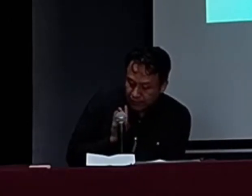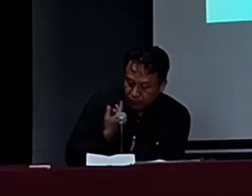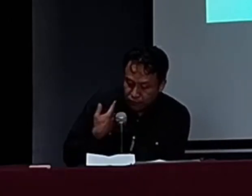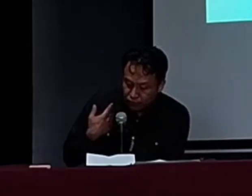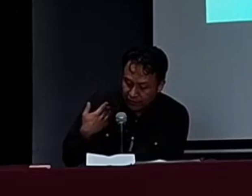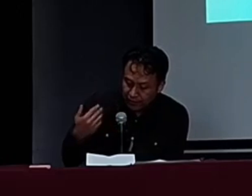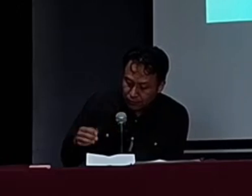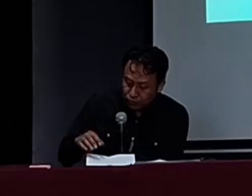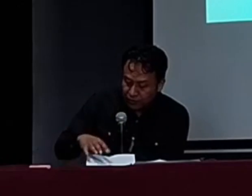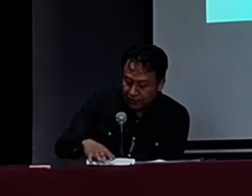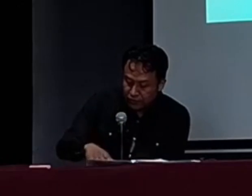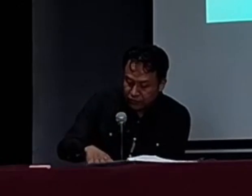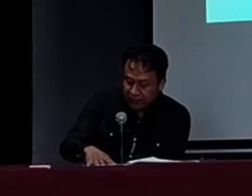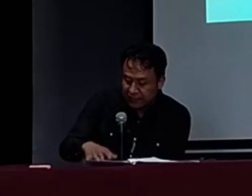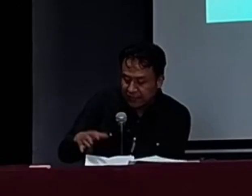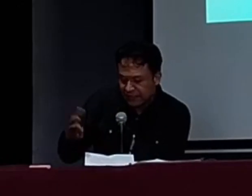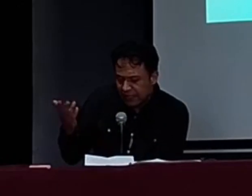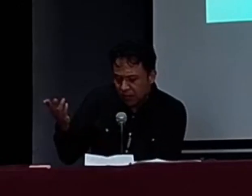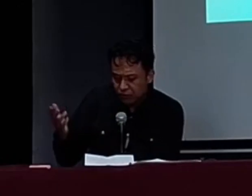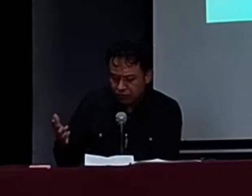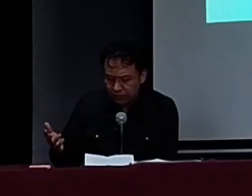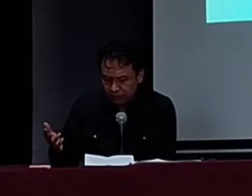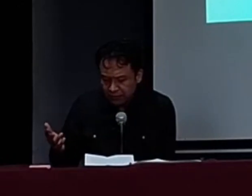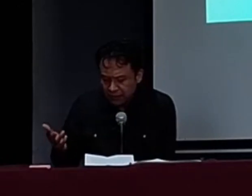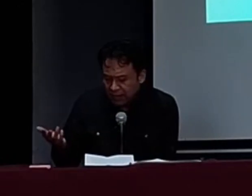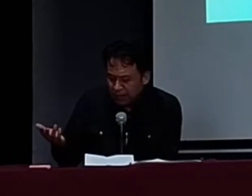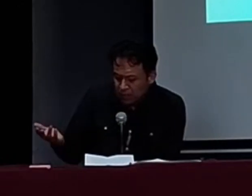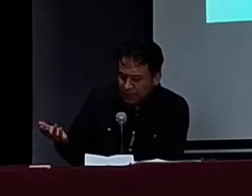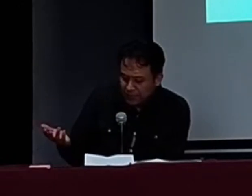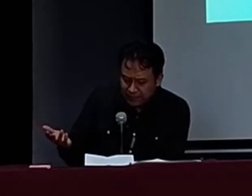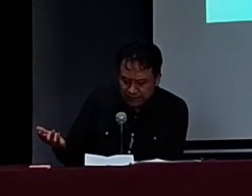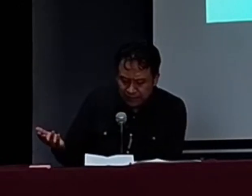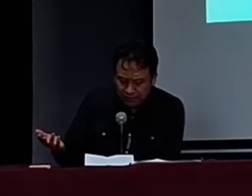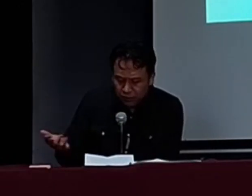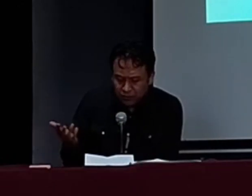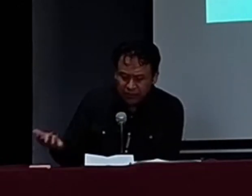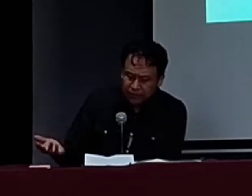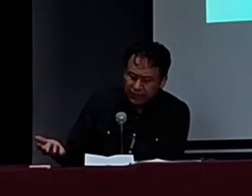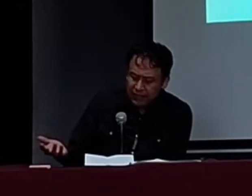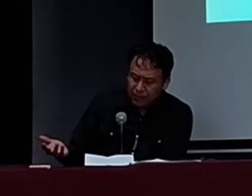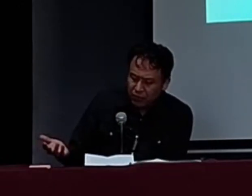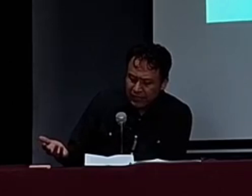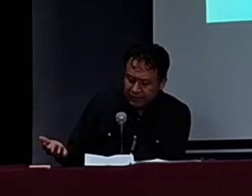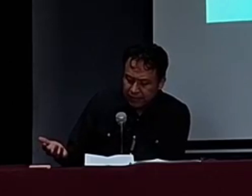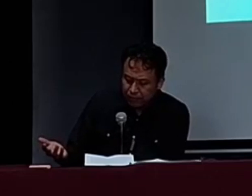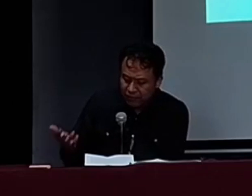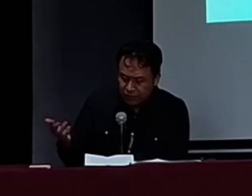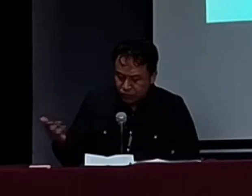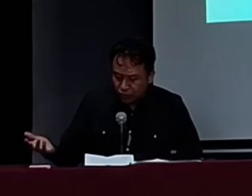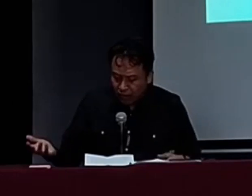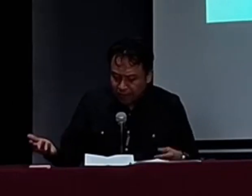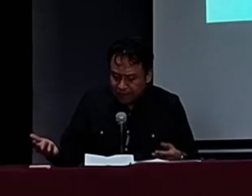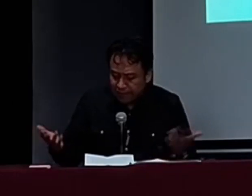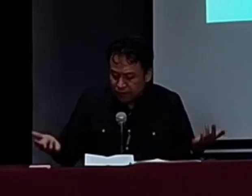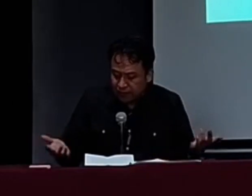nube, fruto de la revolución de las conciencias, diríamos, a mí no me interesa saber cómo se define la democracia, porque